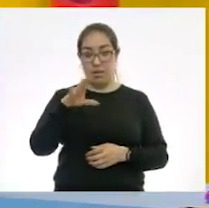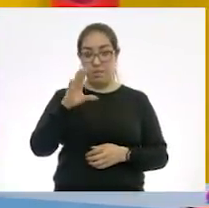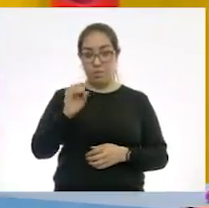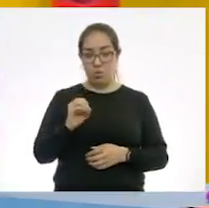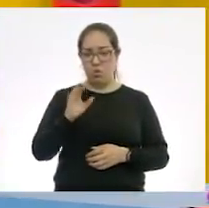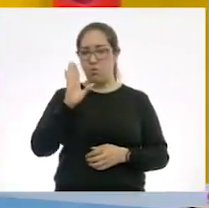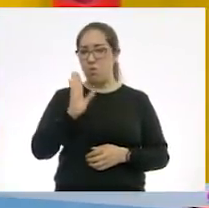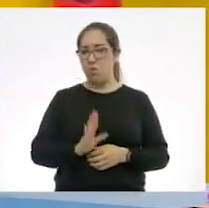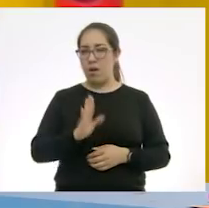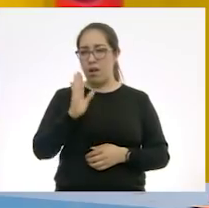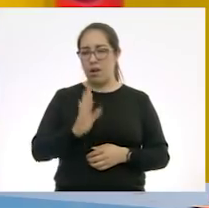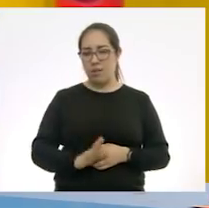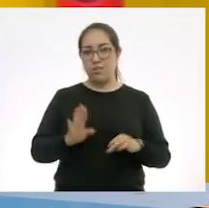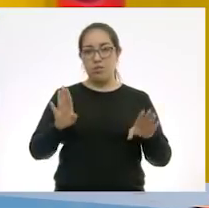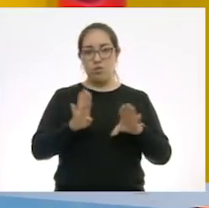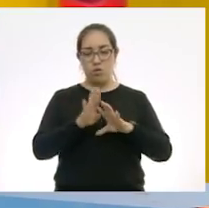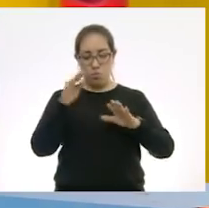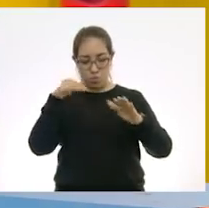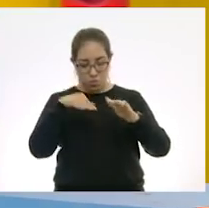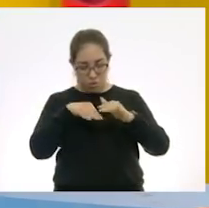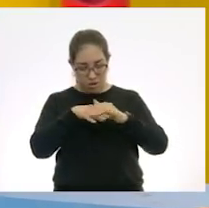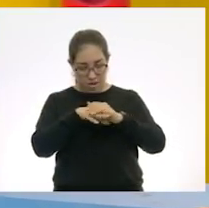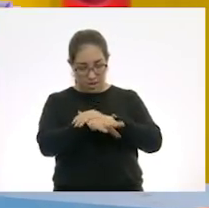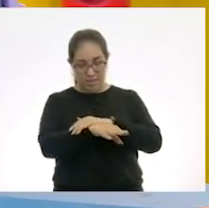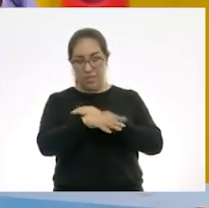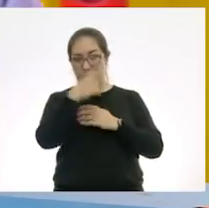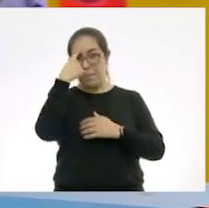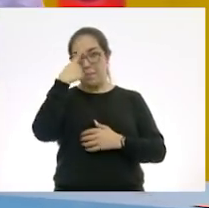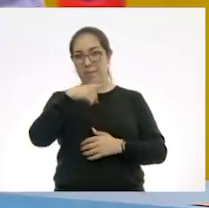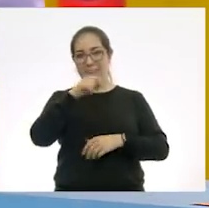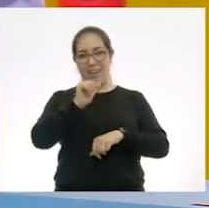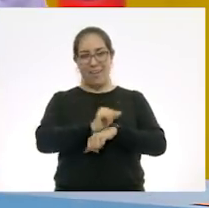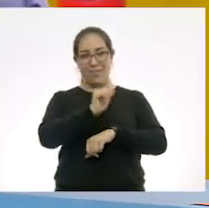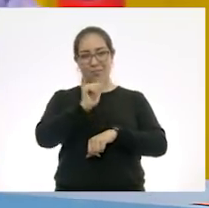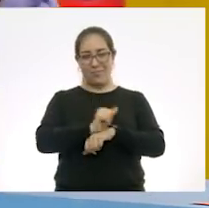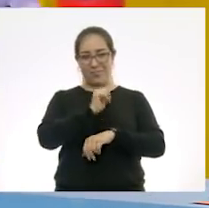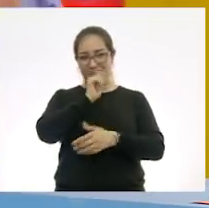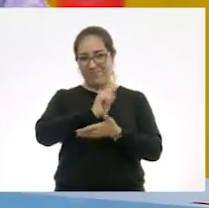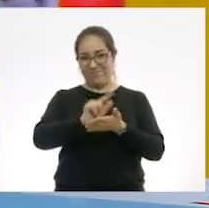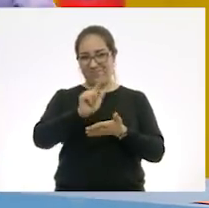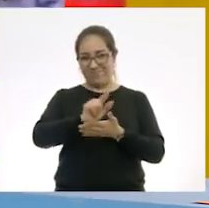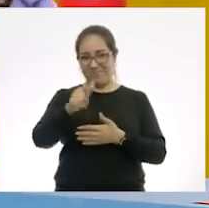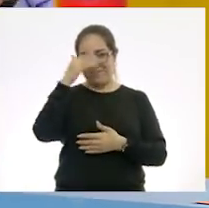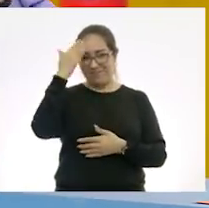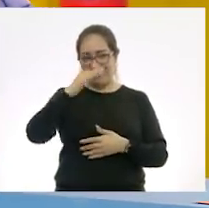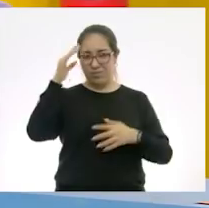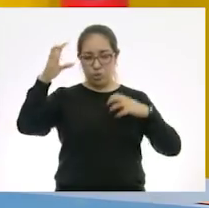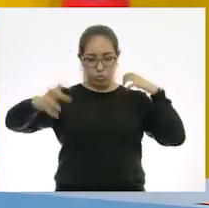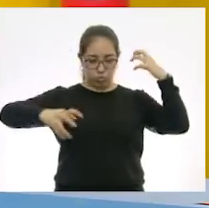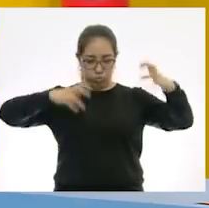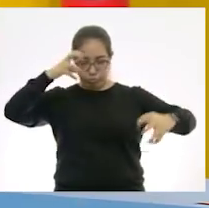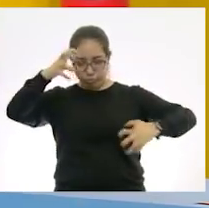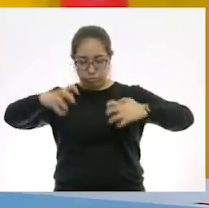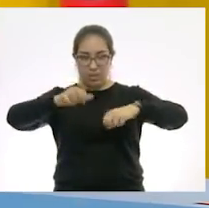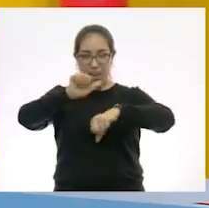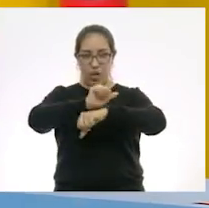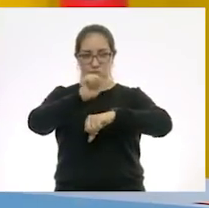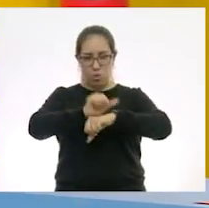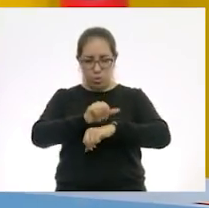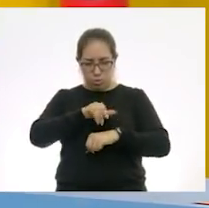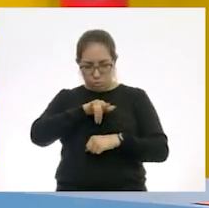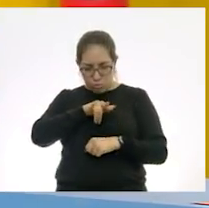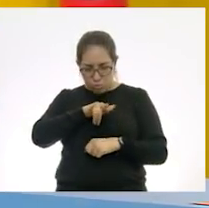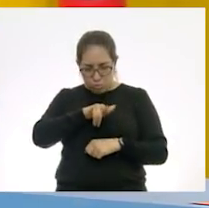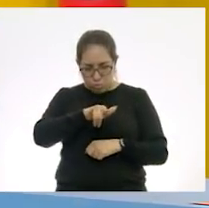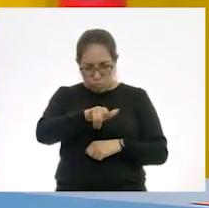entrara a un autolavado. Y entonces, ya ves que en los autolavados hay cepillos... o en forma